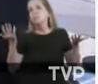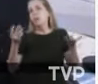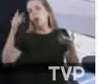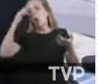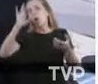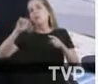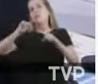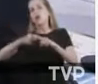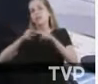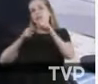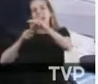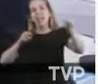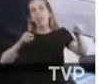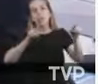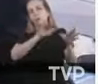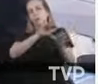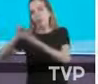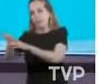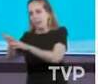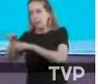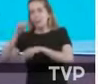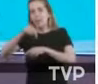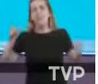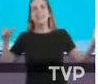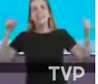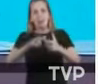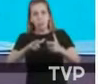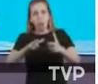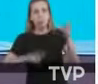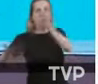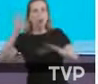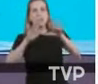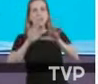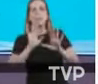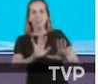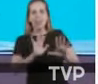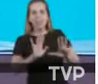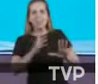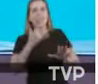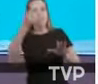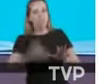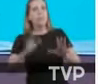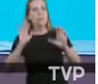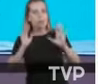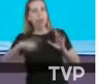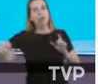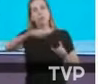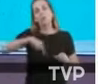de cada uno. Y esta reunión fue motivada con ese espíritu. Honestamente, habíamos